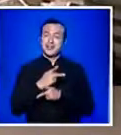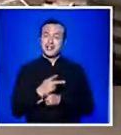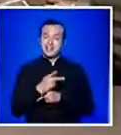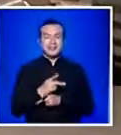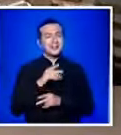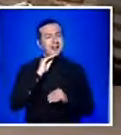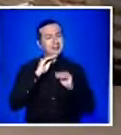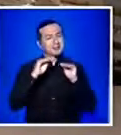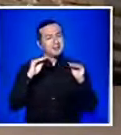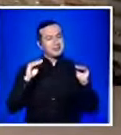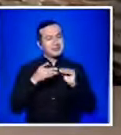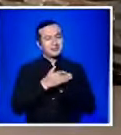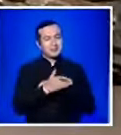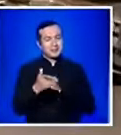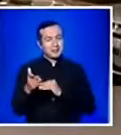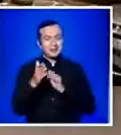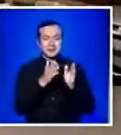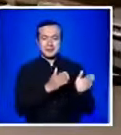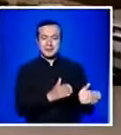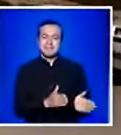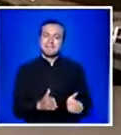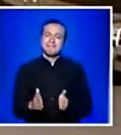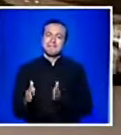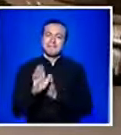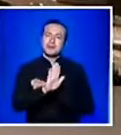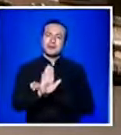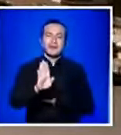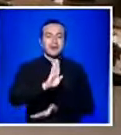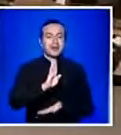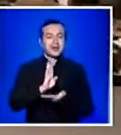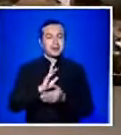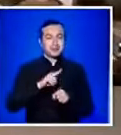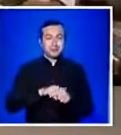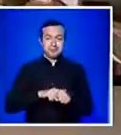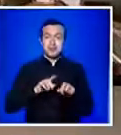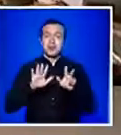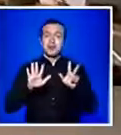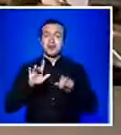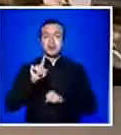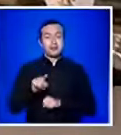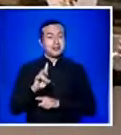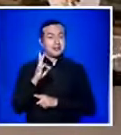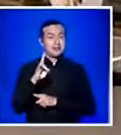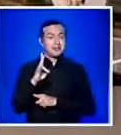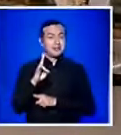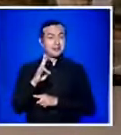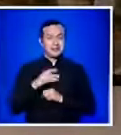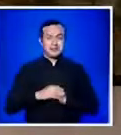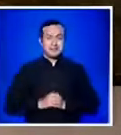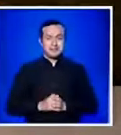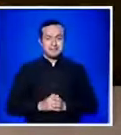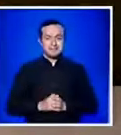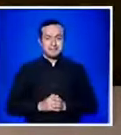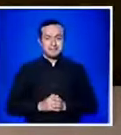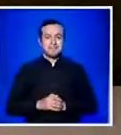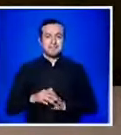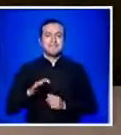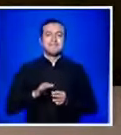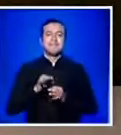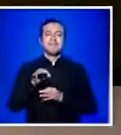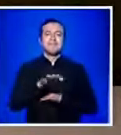favor, vecinos, para que ustedes también se organicen en sus barrios. Son las 8 de la mañana con 17 minutos, pero bueno, vámonos hasta la